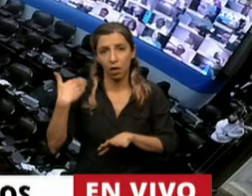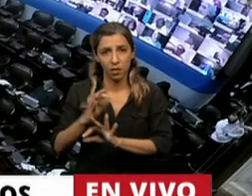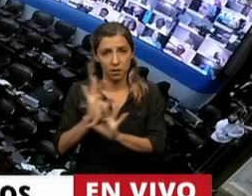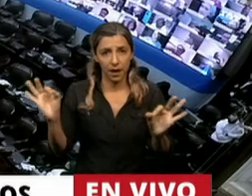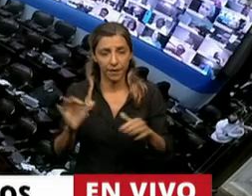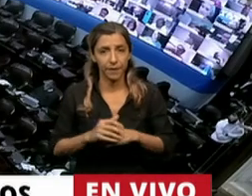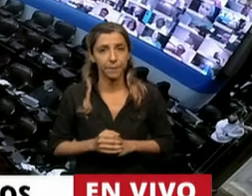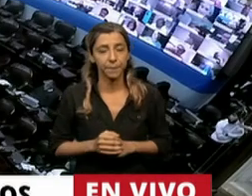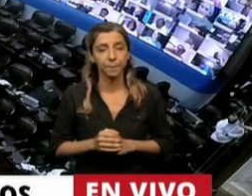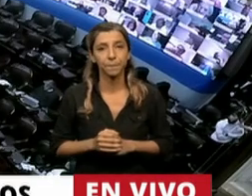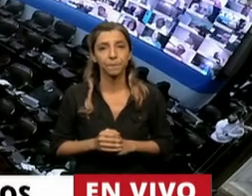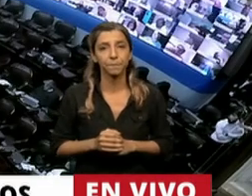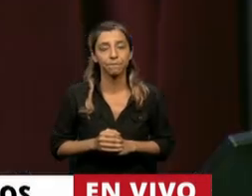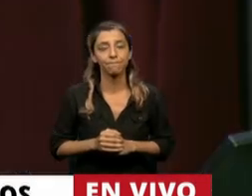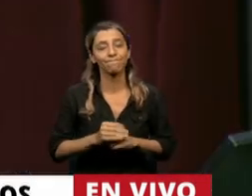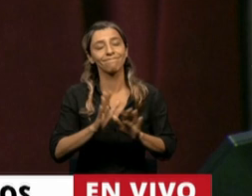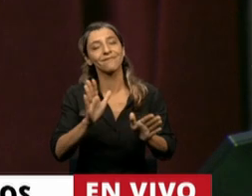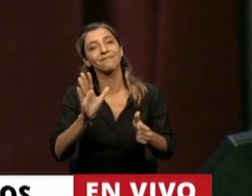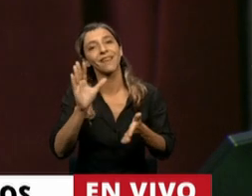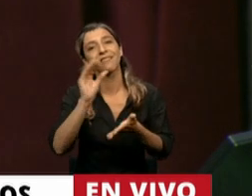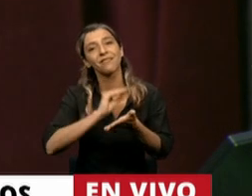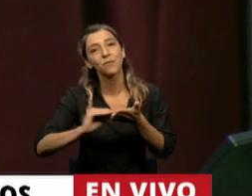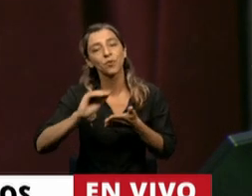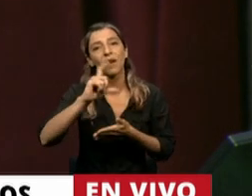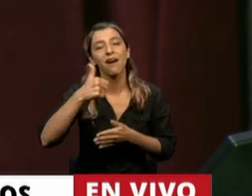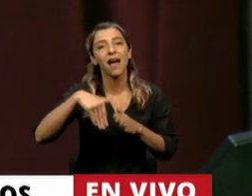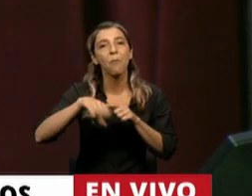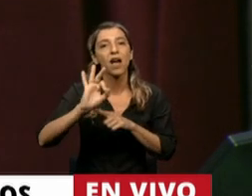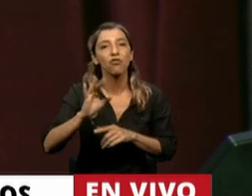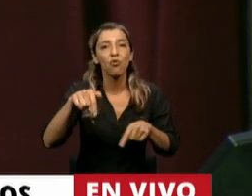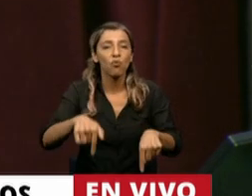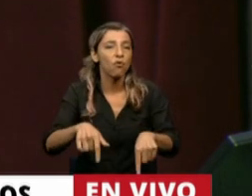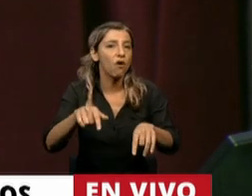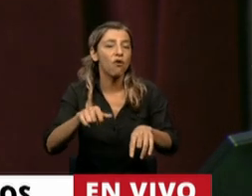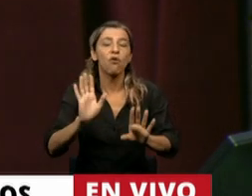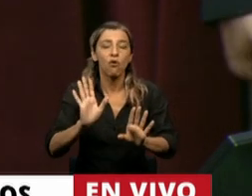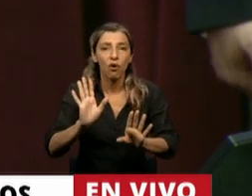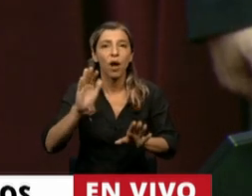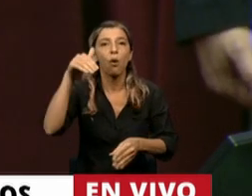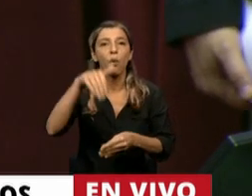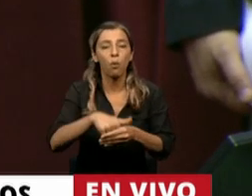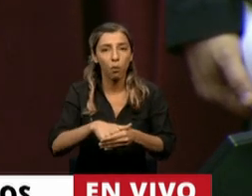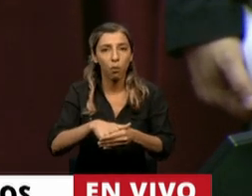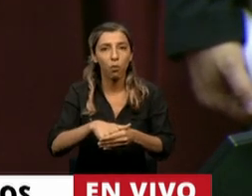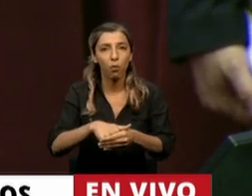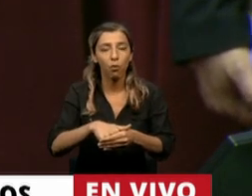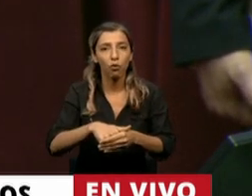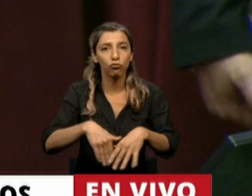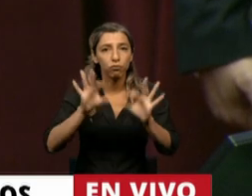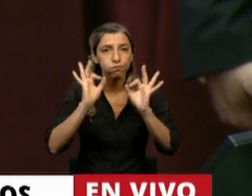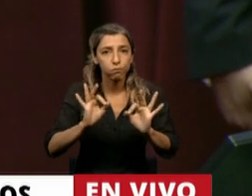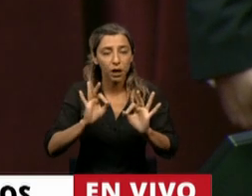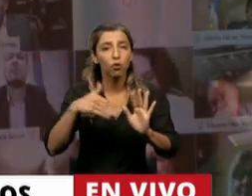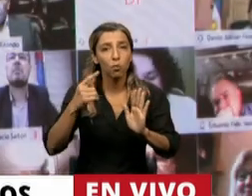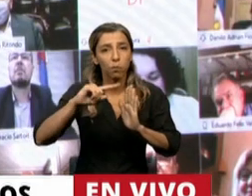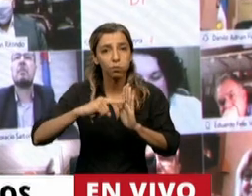camao quiero recordarle que estamos pusimos a votación en general y en particular el dictamen